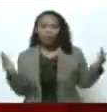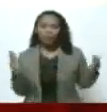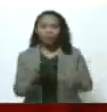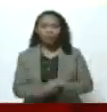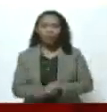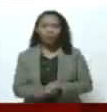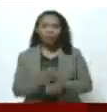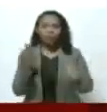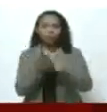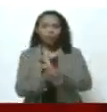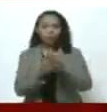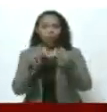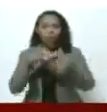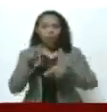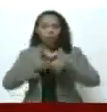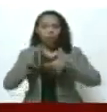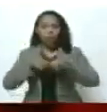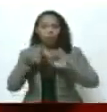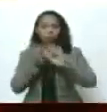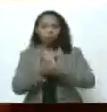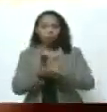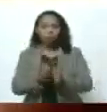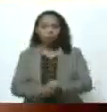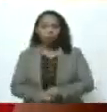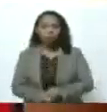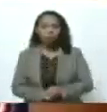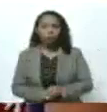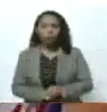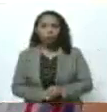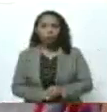sobre todo con los niños.